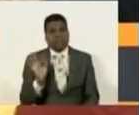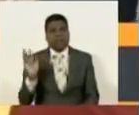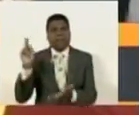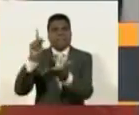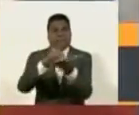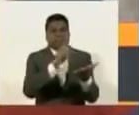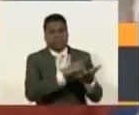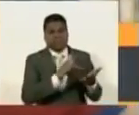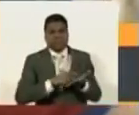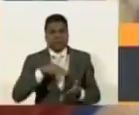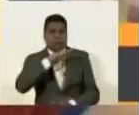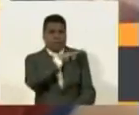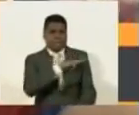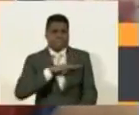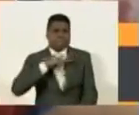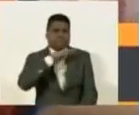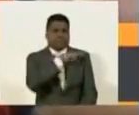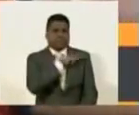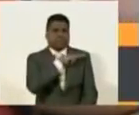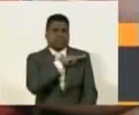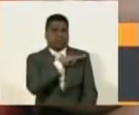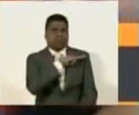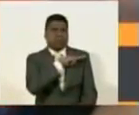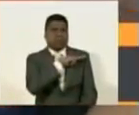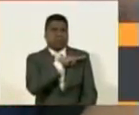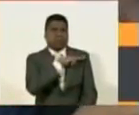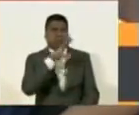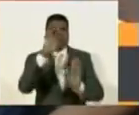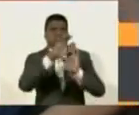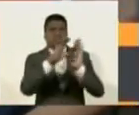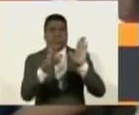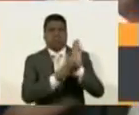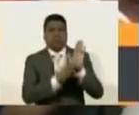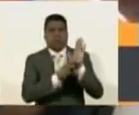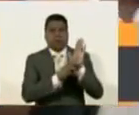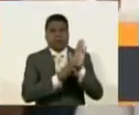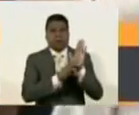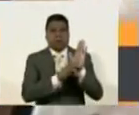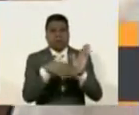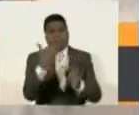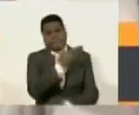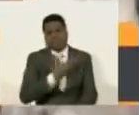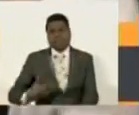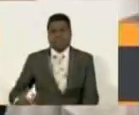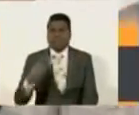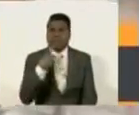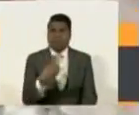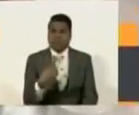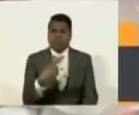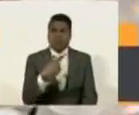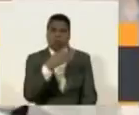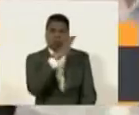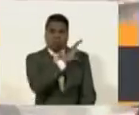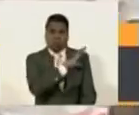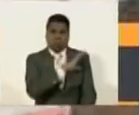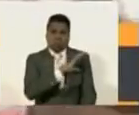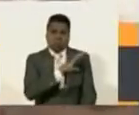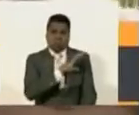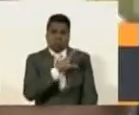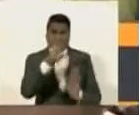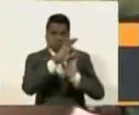de las misiones con rango constitucional. El presidente lo dijo. Darle rango constitucional a las